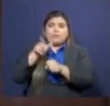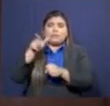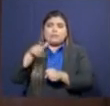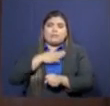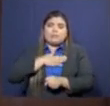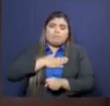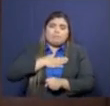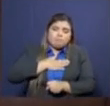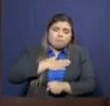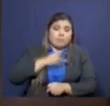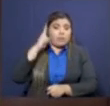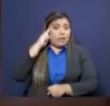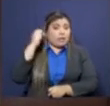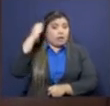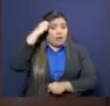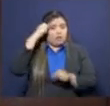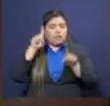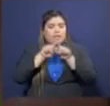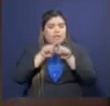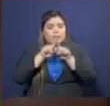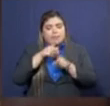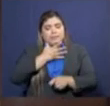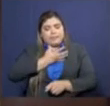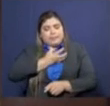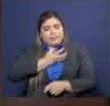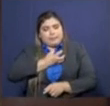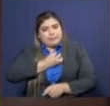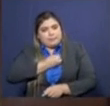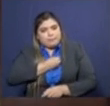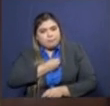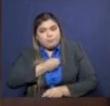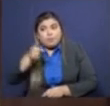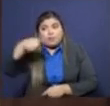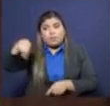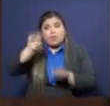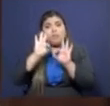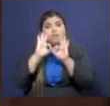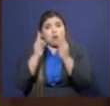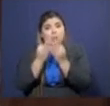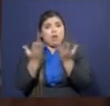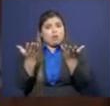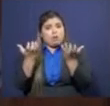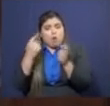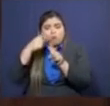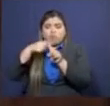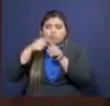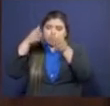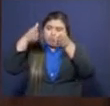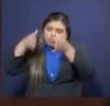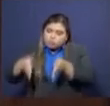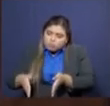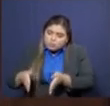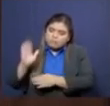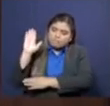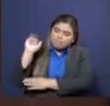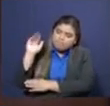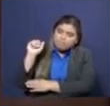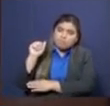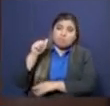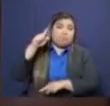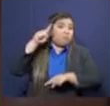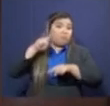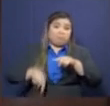agarrarles la mano ni despedirse de sus seres queridos. Hoy,